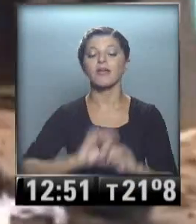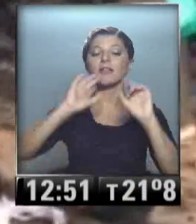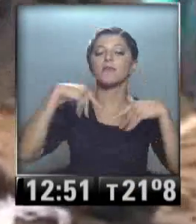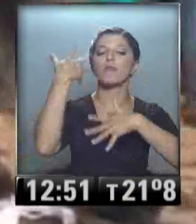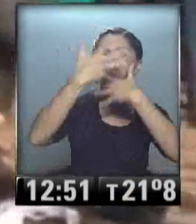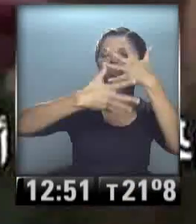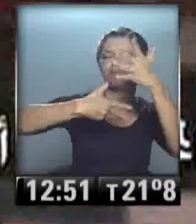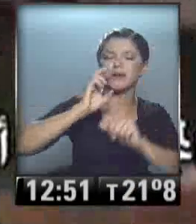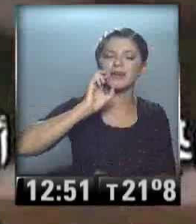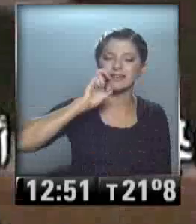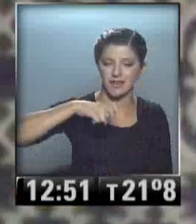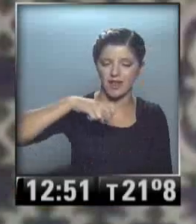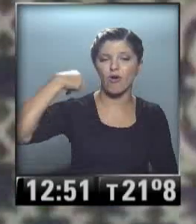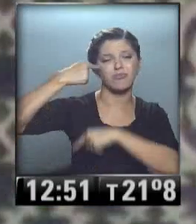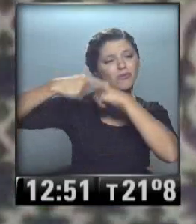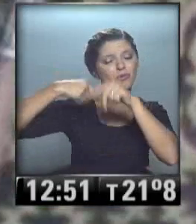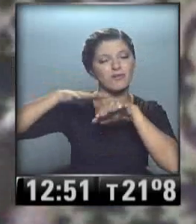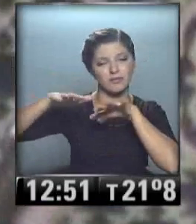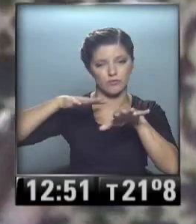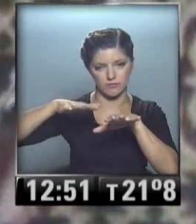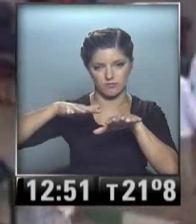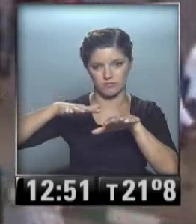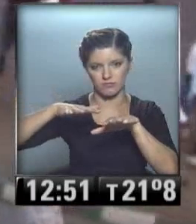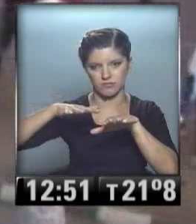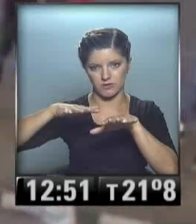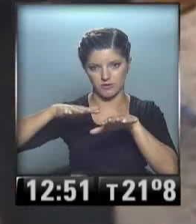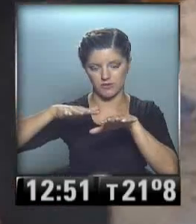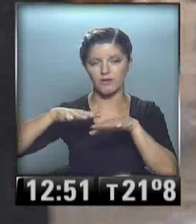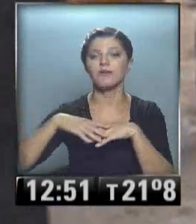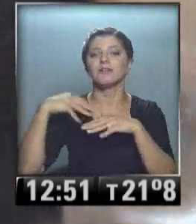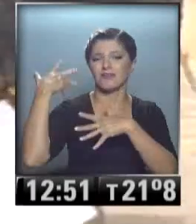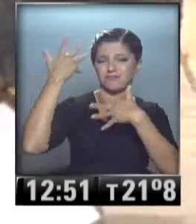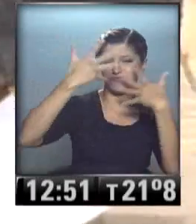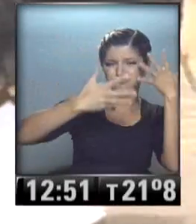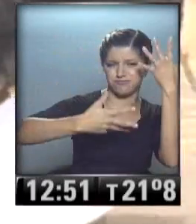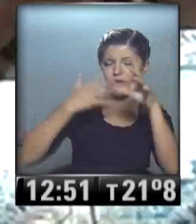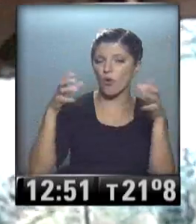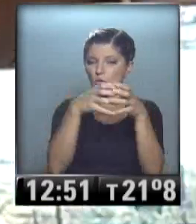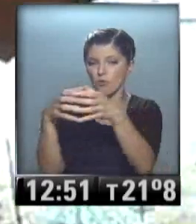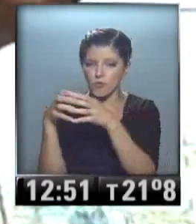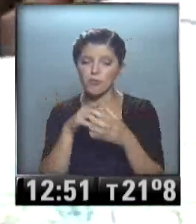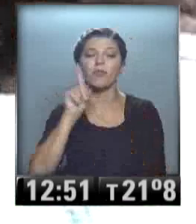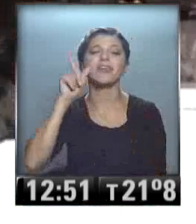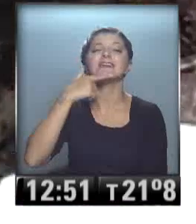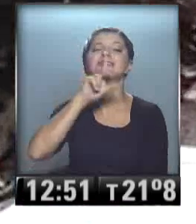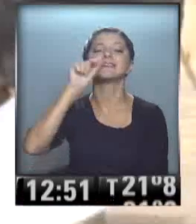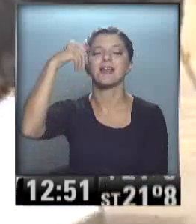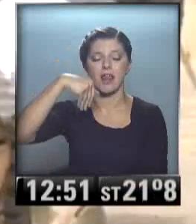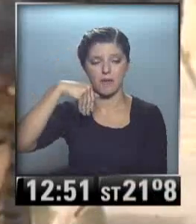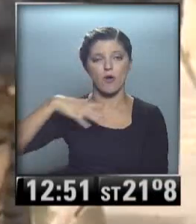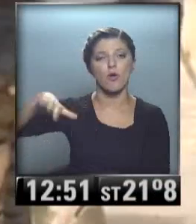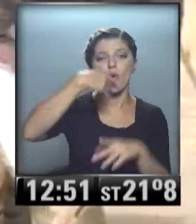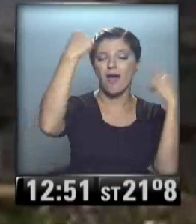violencia en Nigeria. Continúa la cita de atentados de grupos islámicos en gran parte